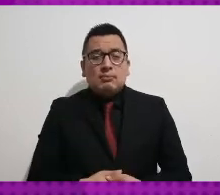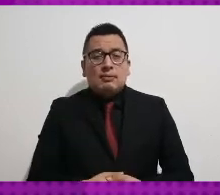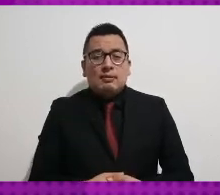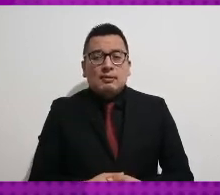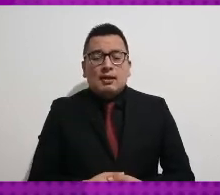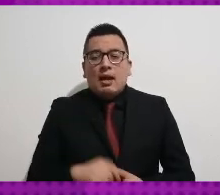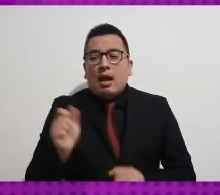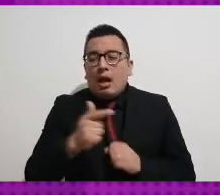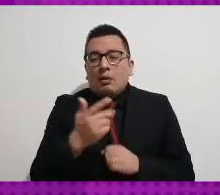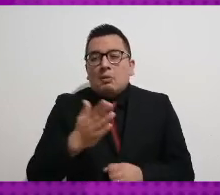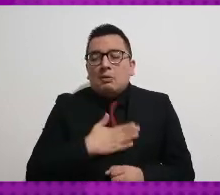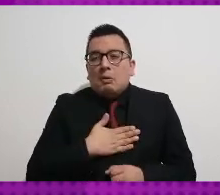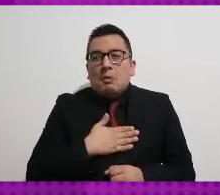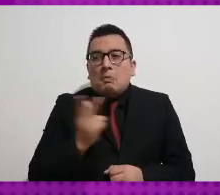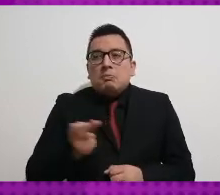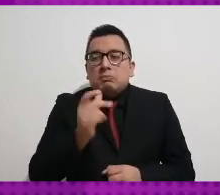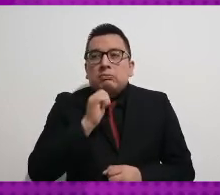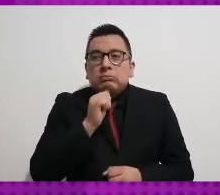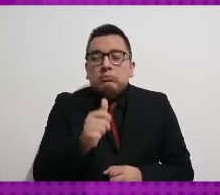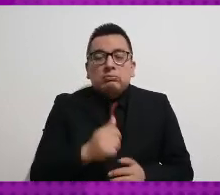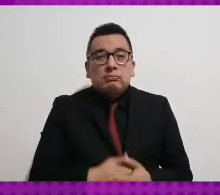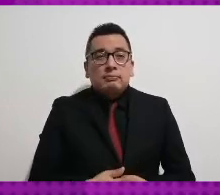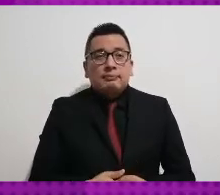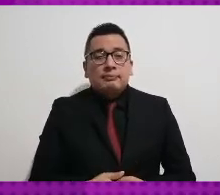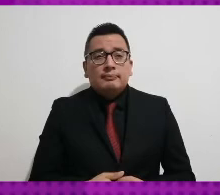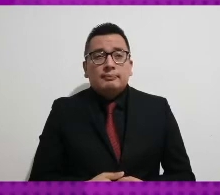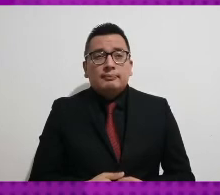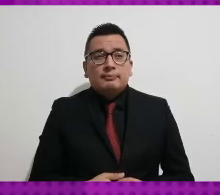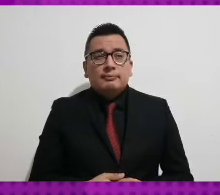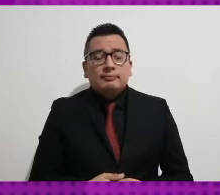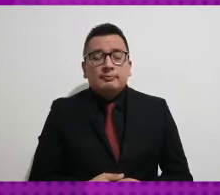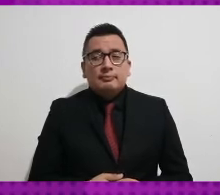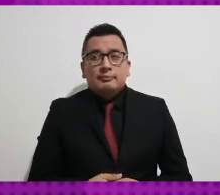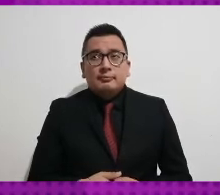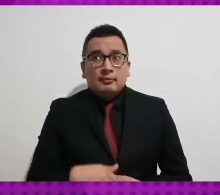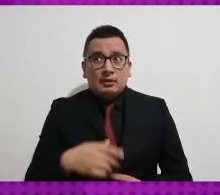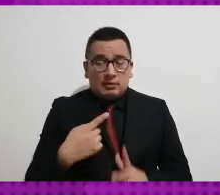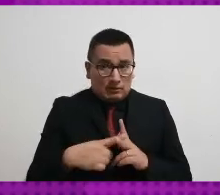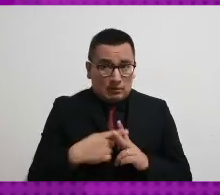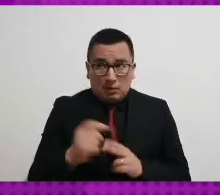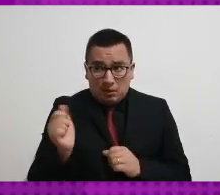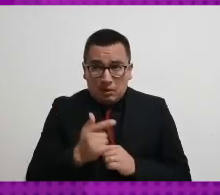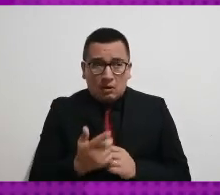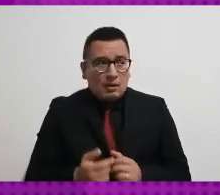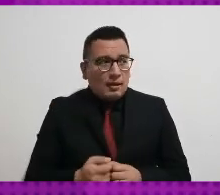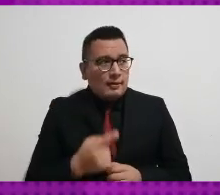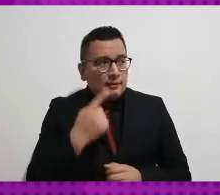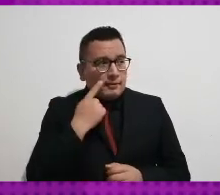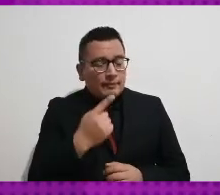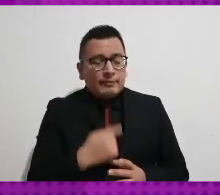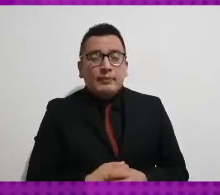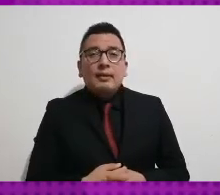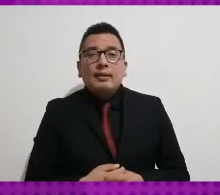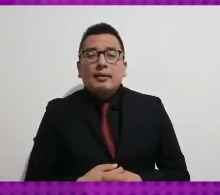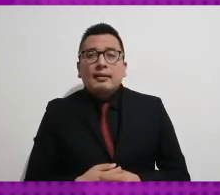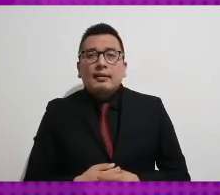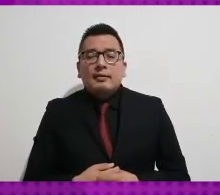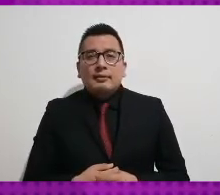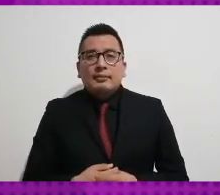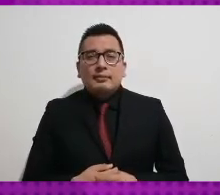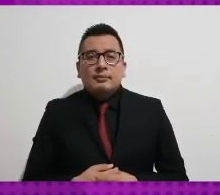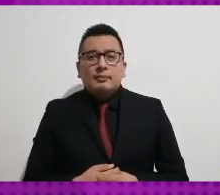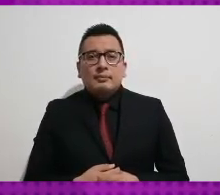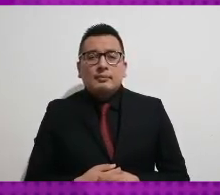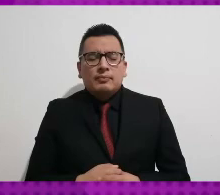quisieran comentar que no haya yo preguntado. Contador Luis González Jaime. Claro que sí, mira, por